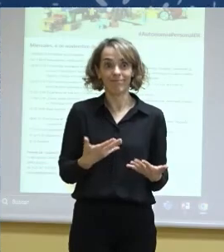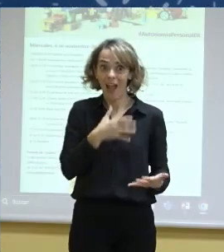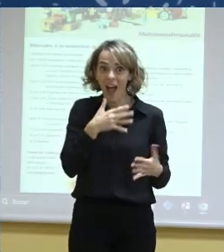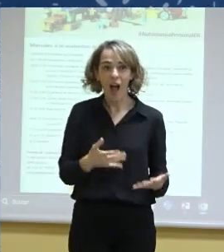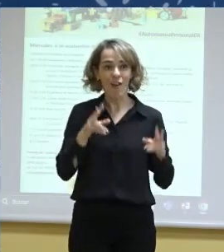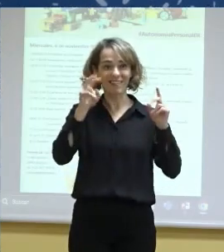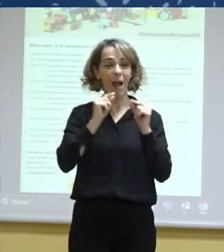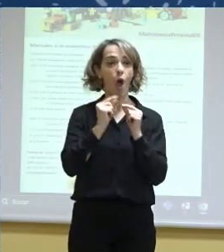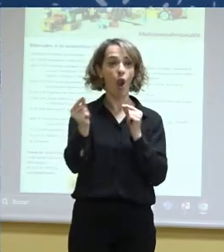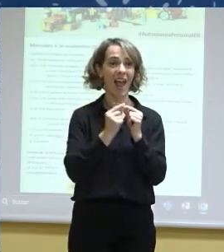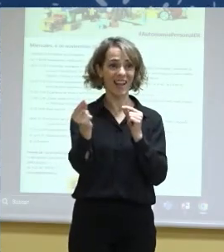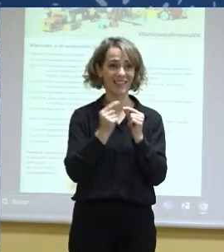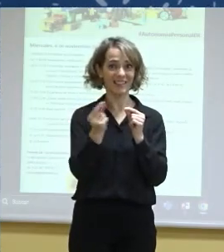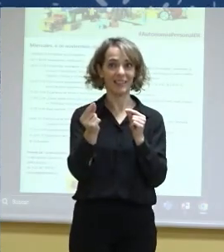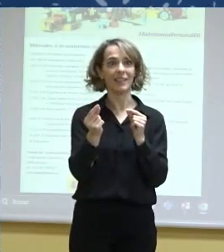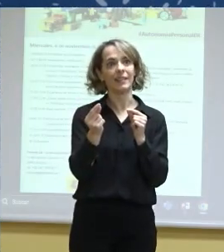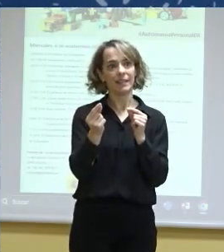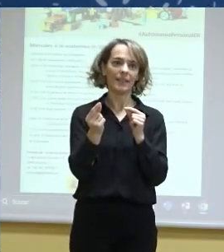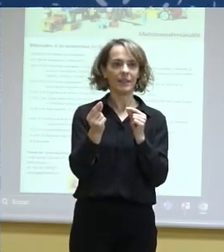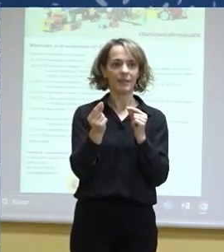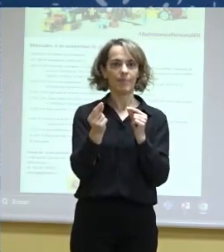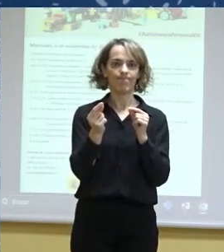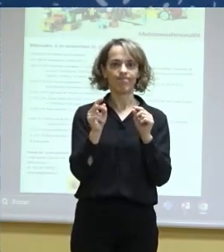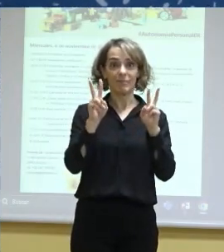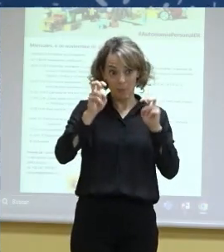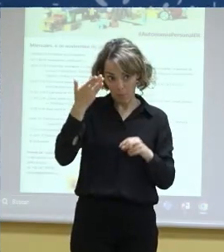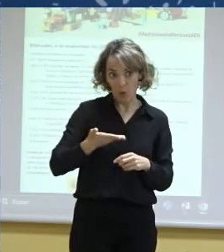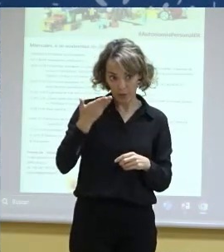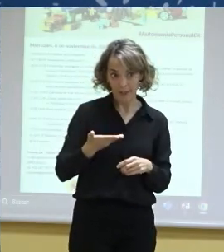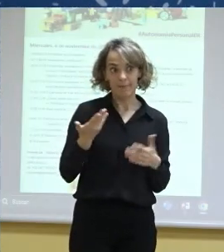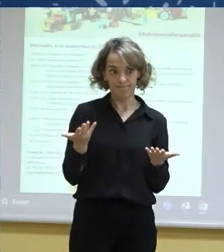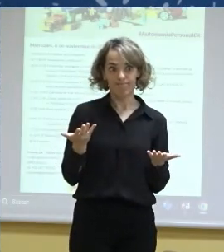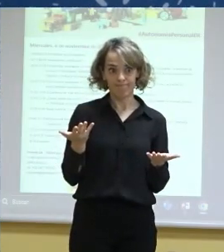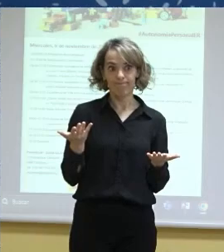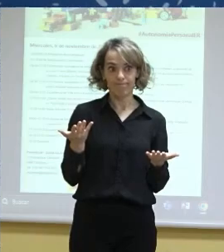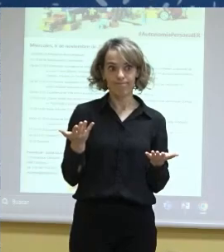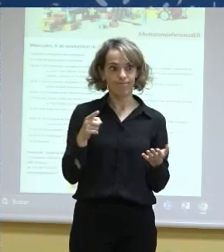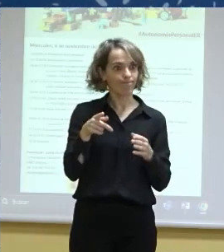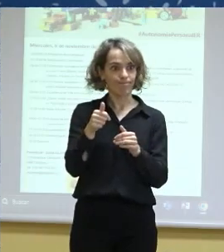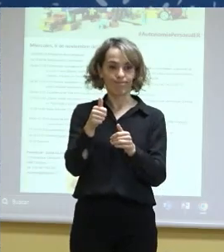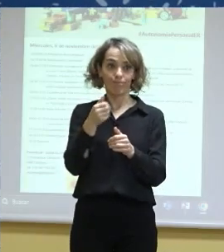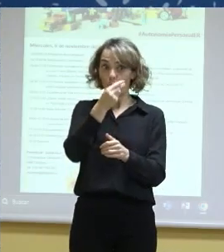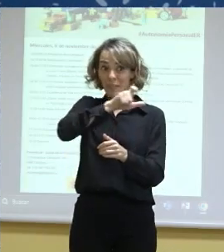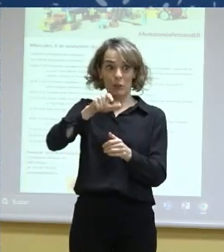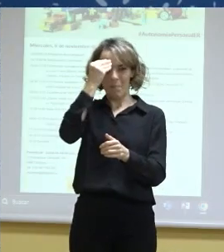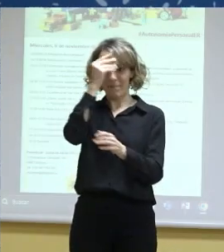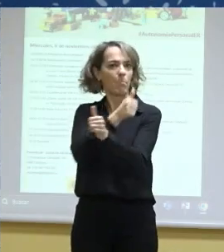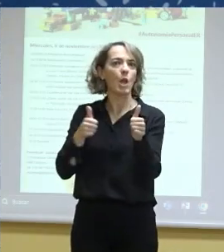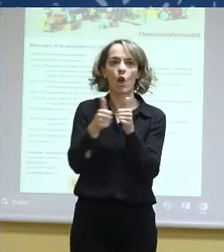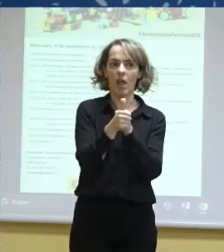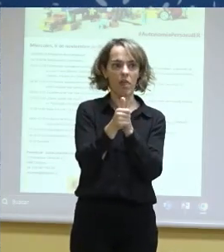online perdón, es un tema importante y prioritario para mucha gente que no